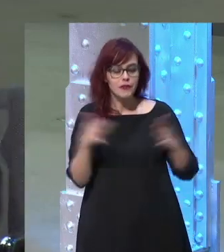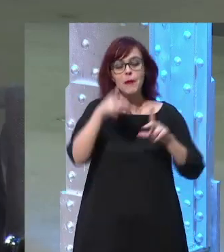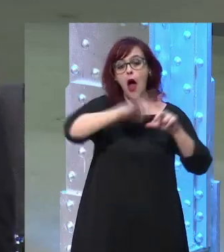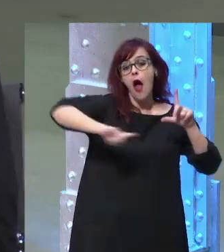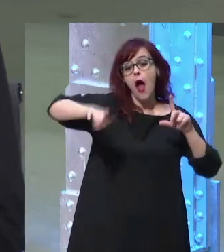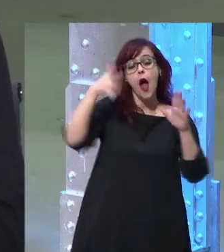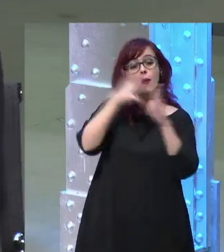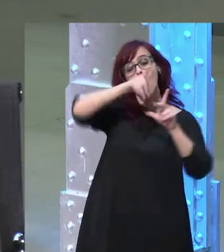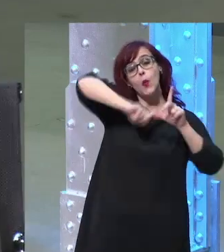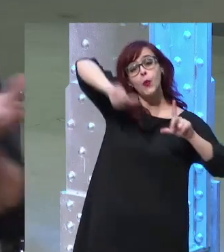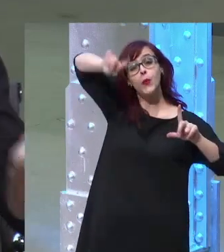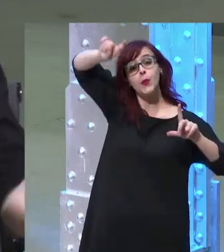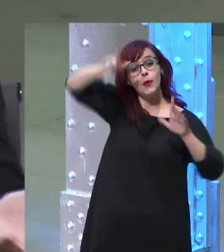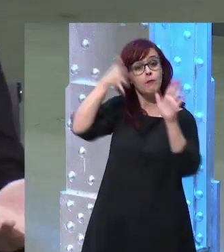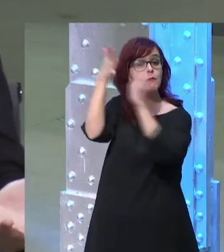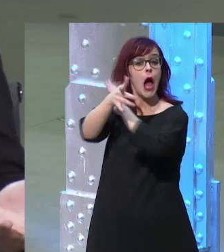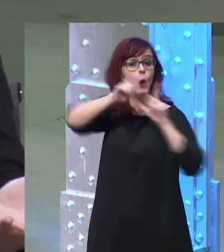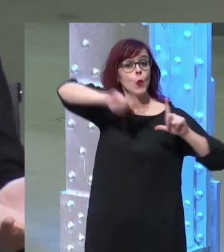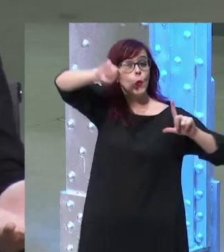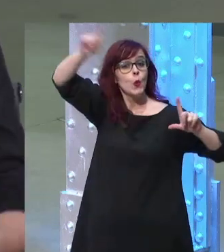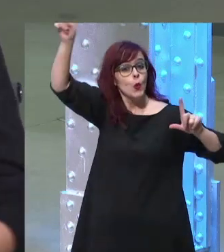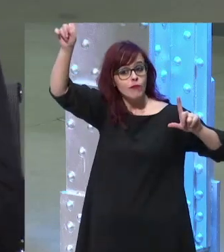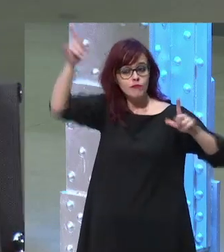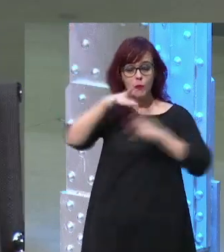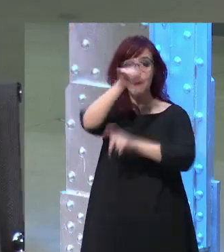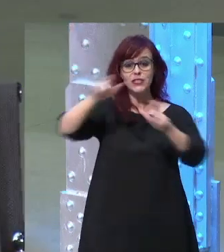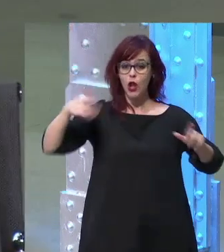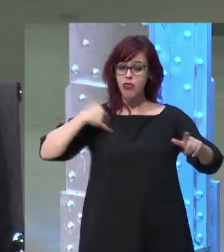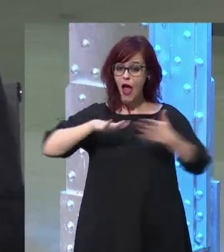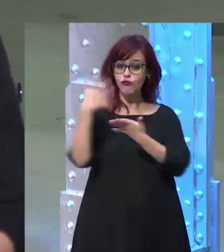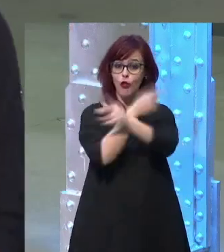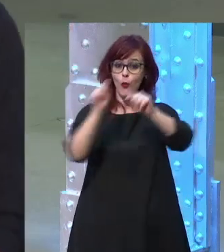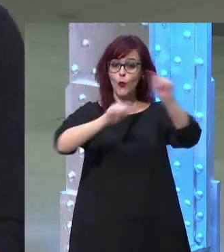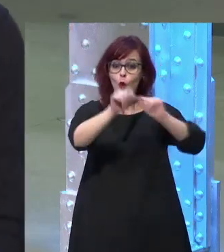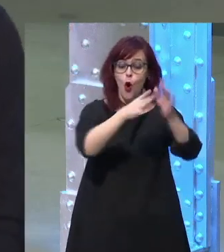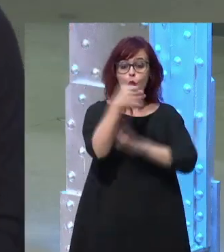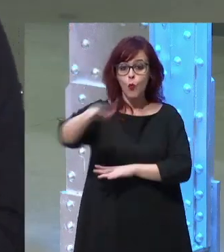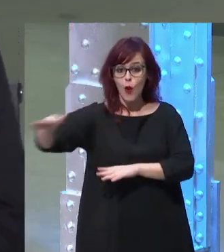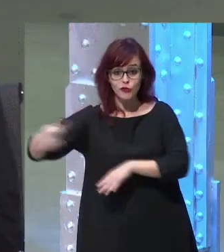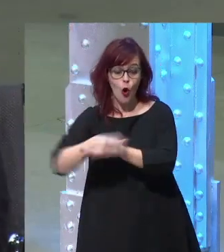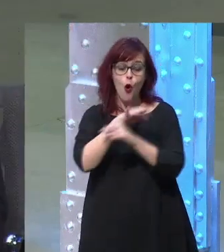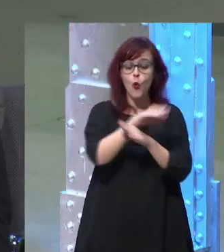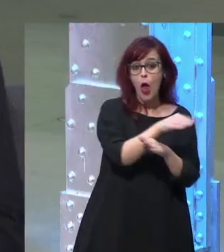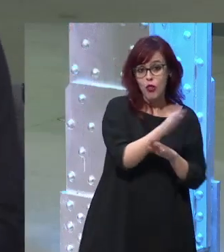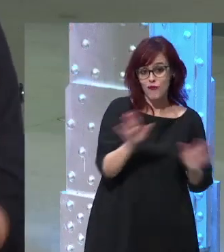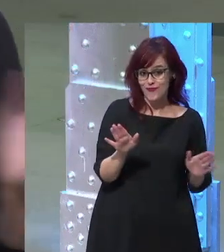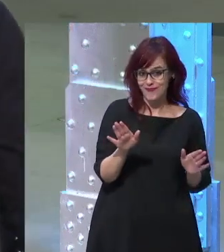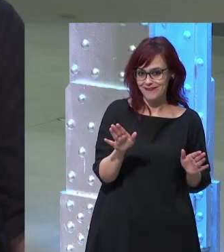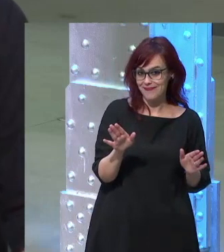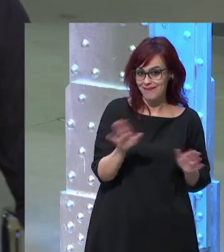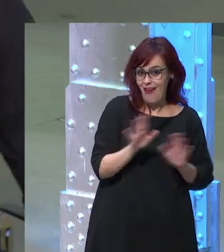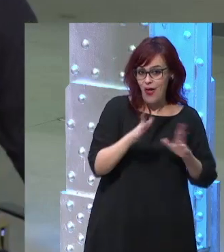creciendo indefinidamente porque ya no hay más gente a la que infectar, o porque se han curado, o porque han fallecido. Bueno, vamos